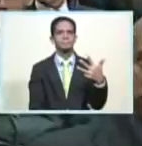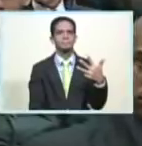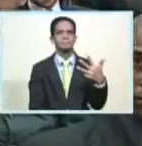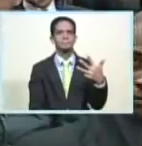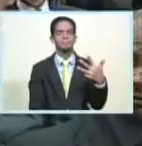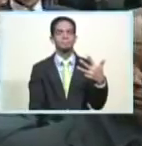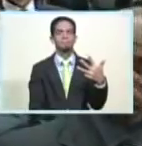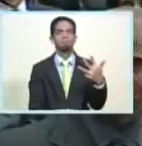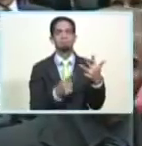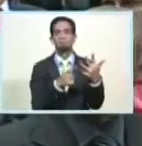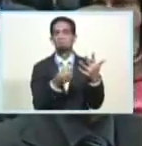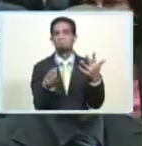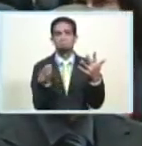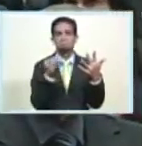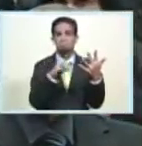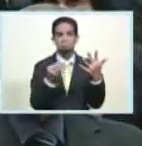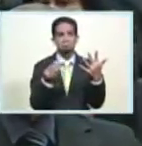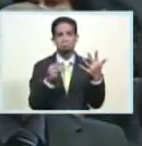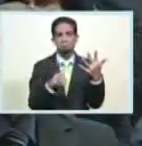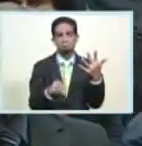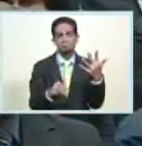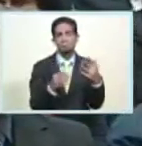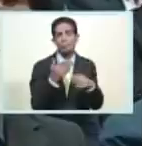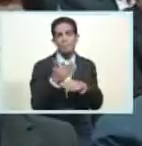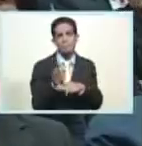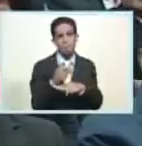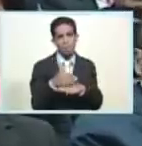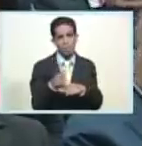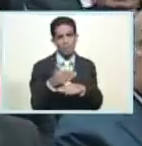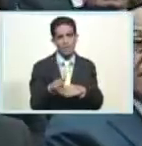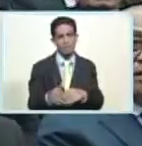Lo demás es puro gamelote.